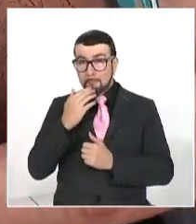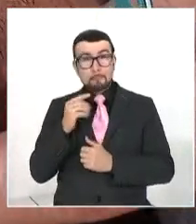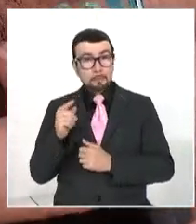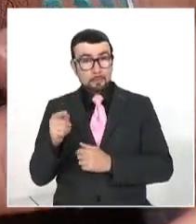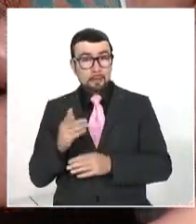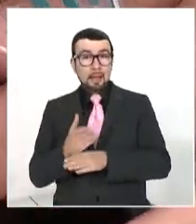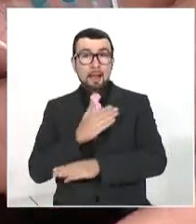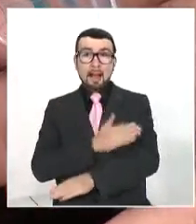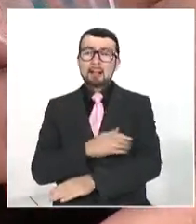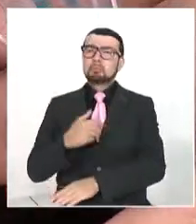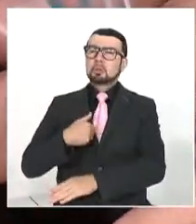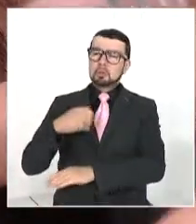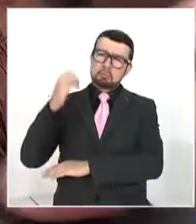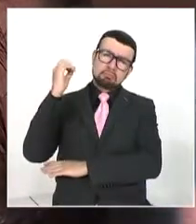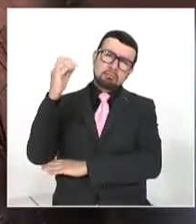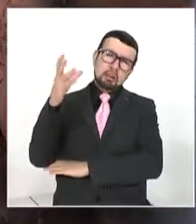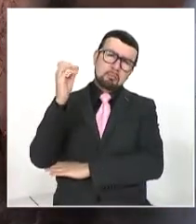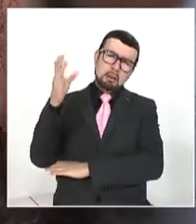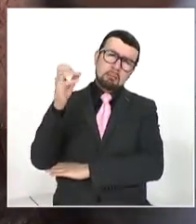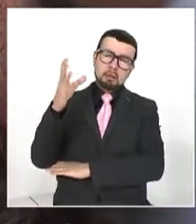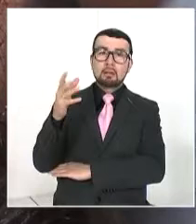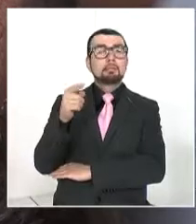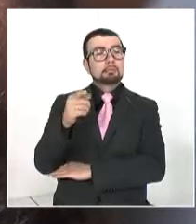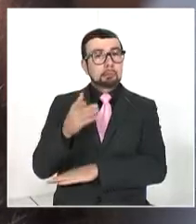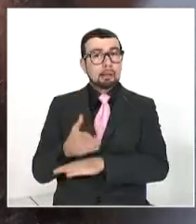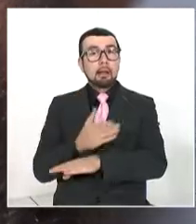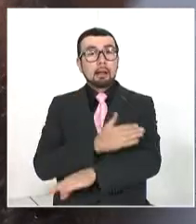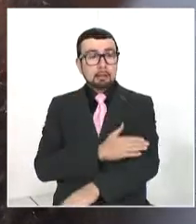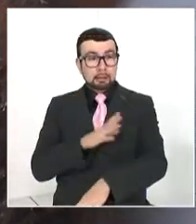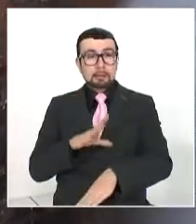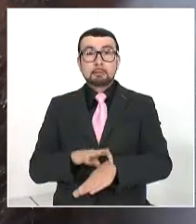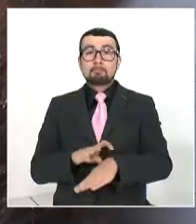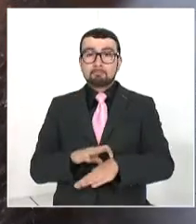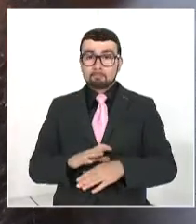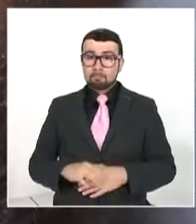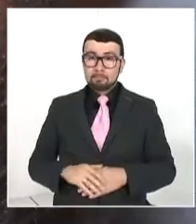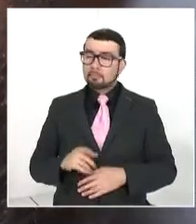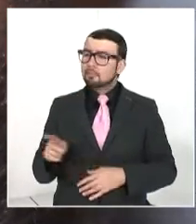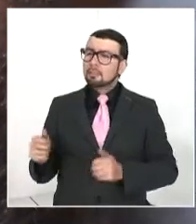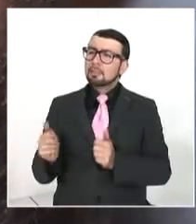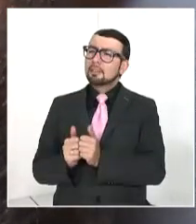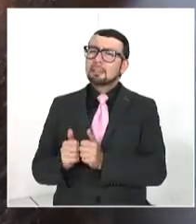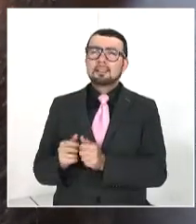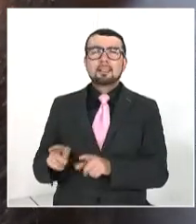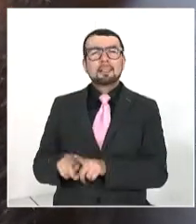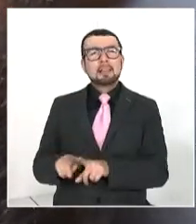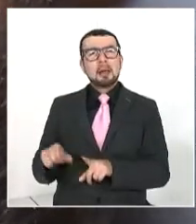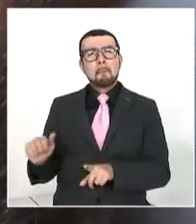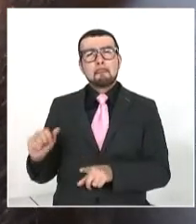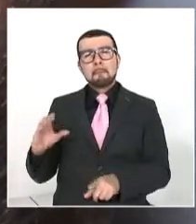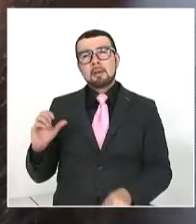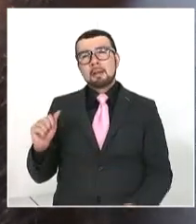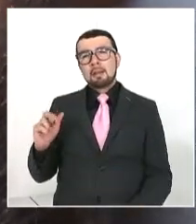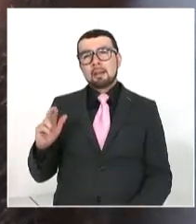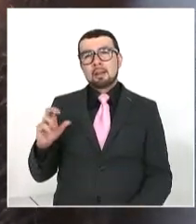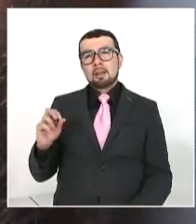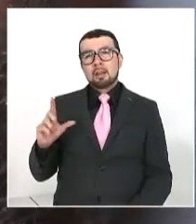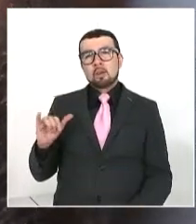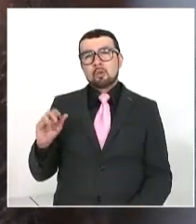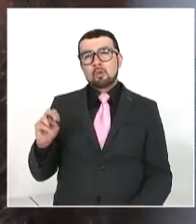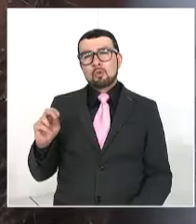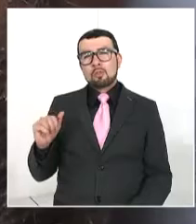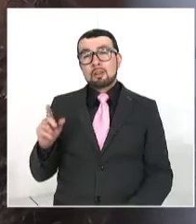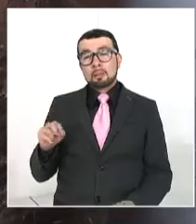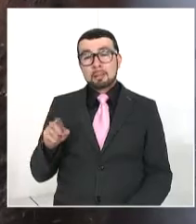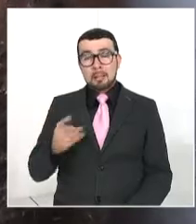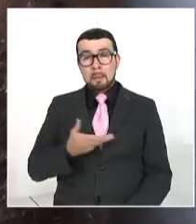en congresos, él ha tratado en compañía de su hermana Carolina, que ha tenido un acompañamiento, y de su mamá